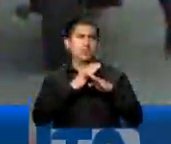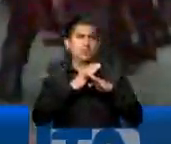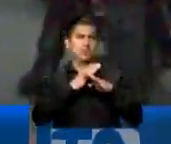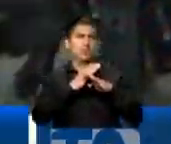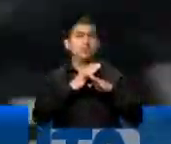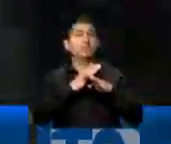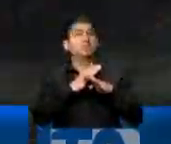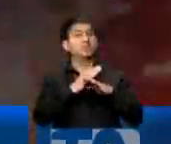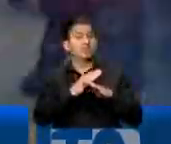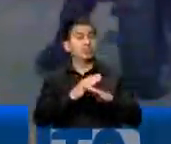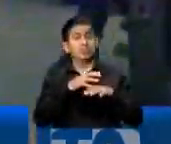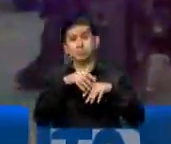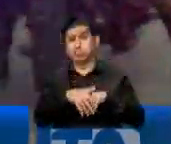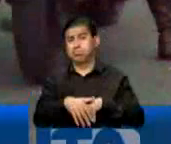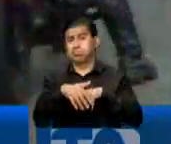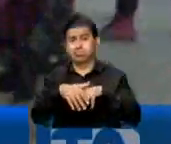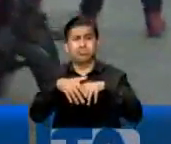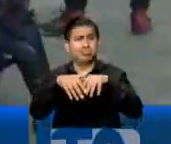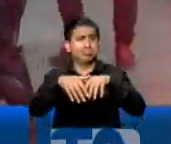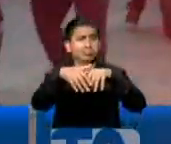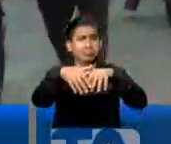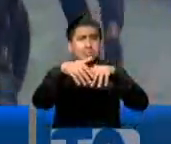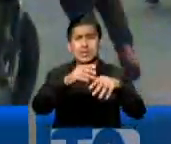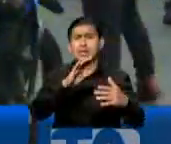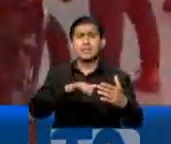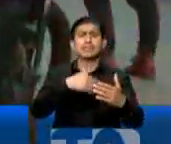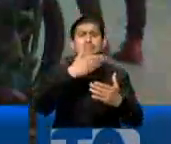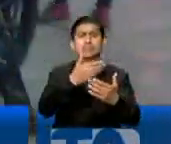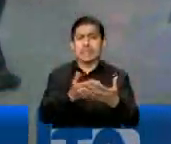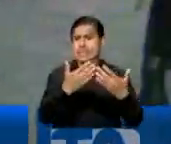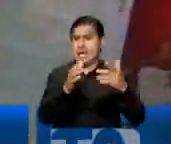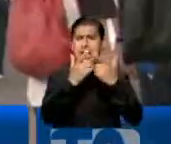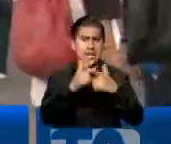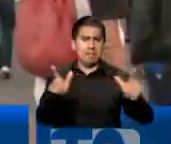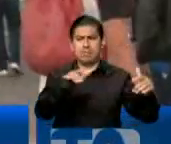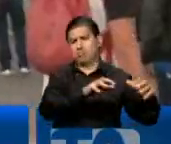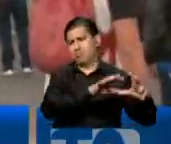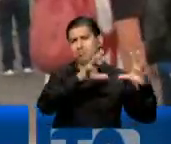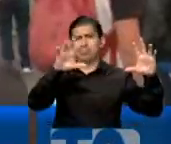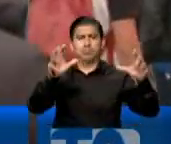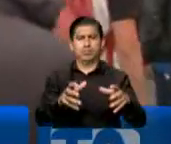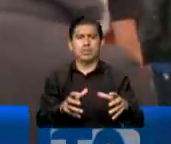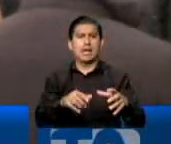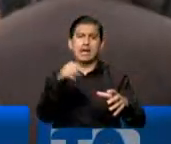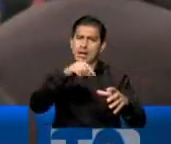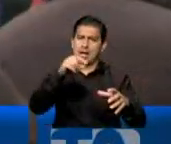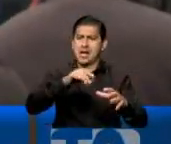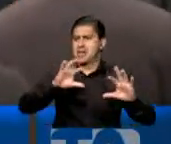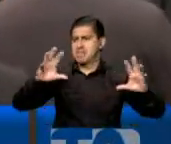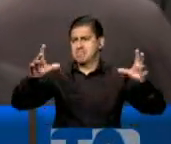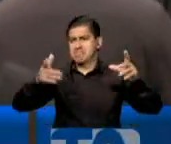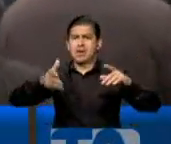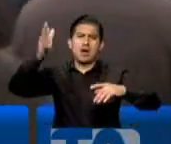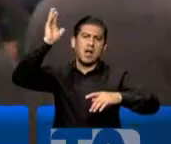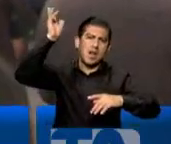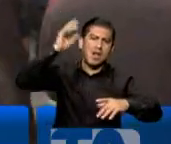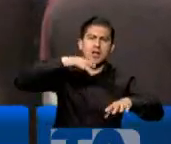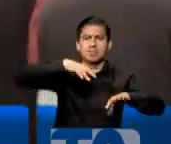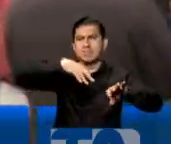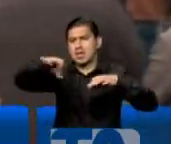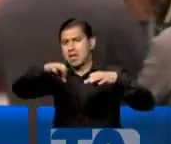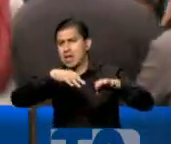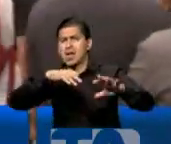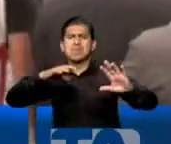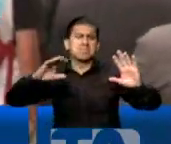La marcha convocada por el Frente Unitario de Trabajadores llegó al único punto al que podía llegar y donde habitualmente hay discursos e intervenciones